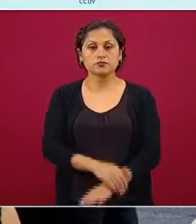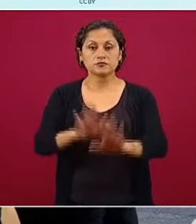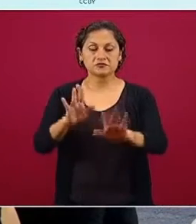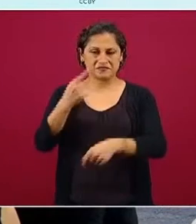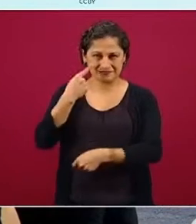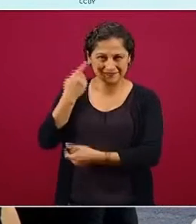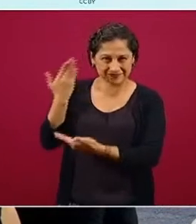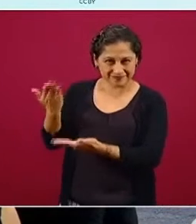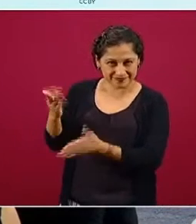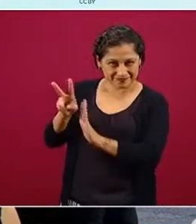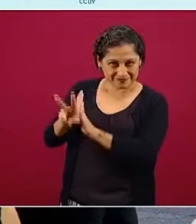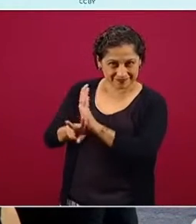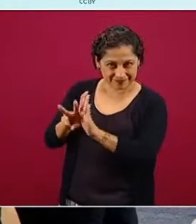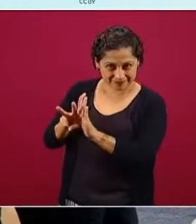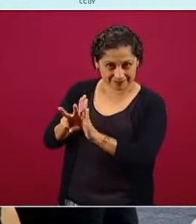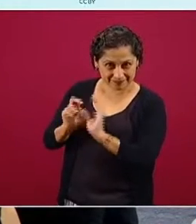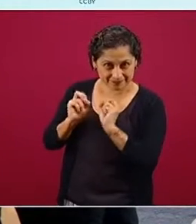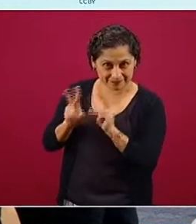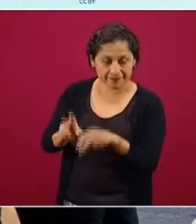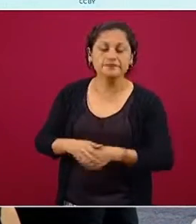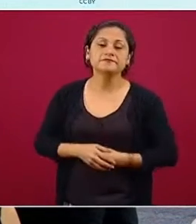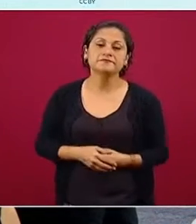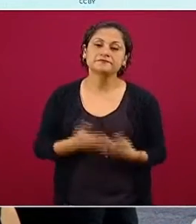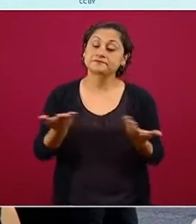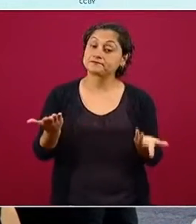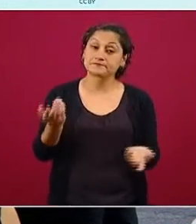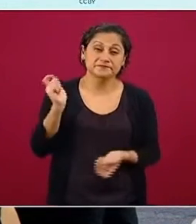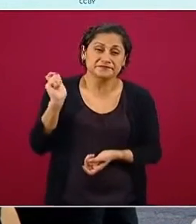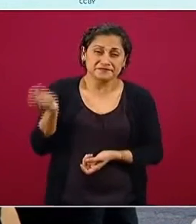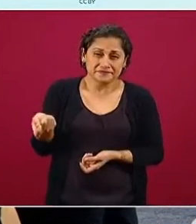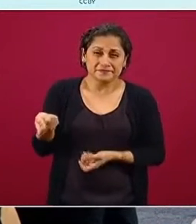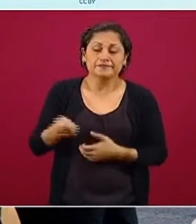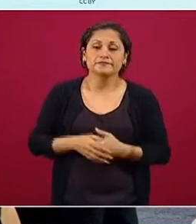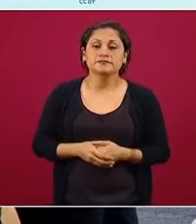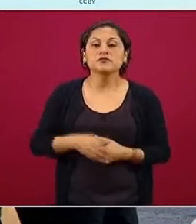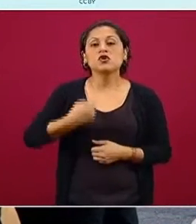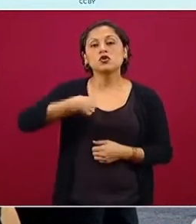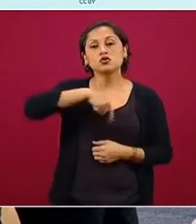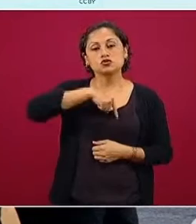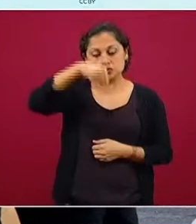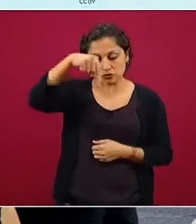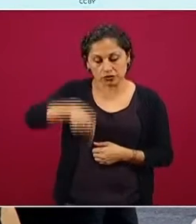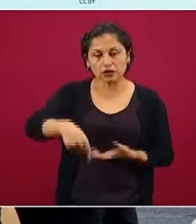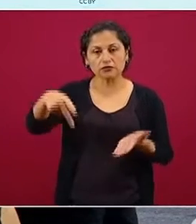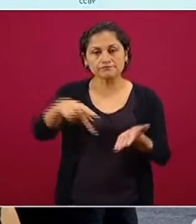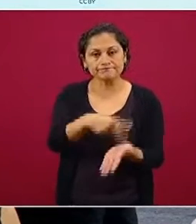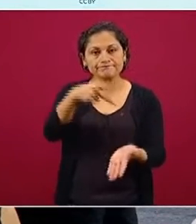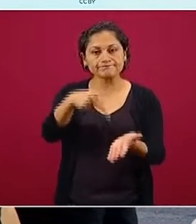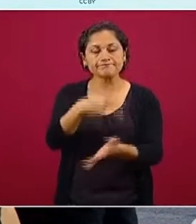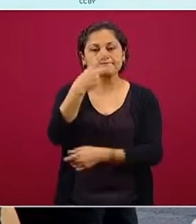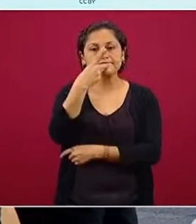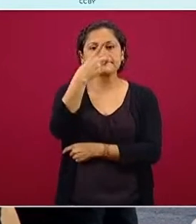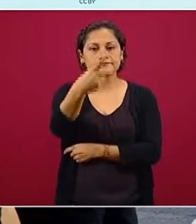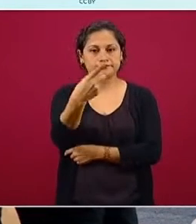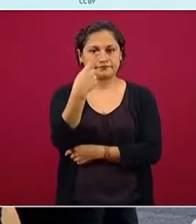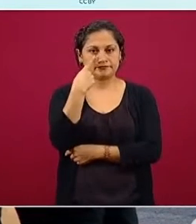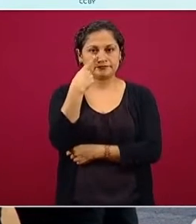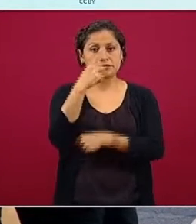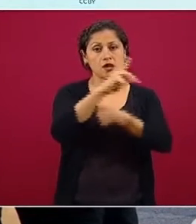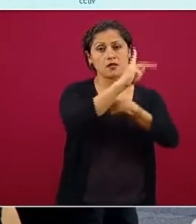aquí? Primero, hemos dicho una y otra vez, y lo seguimos diciendo, cada país tiene un abordaje